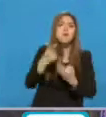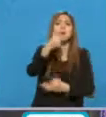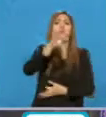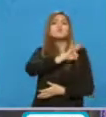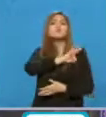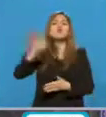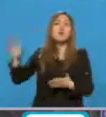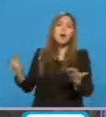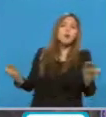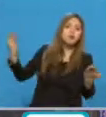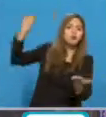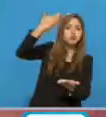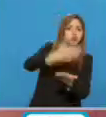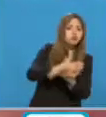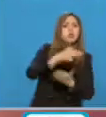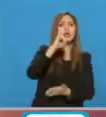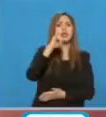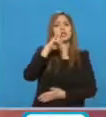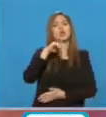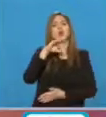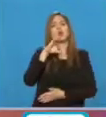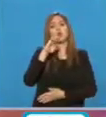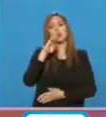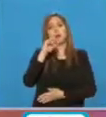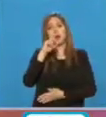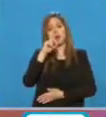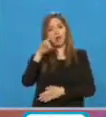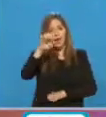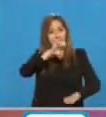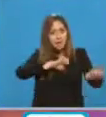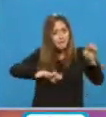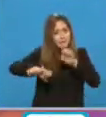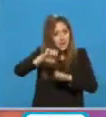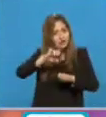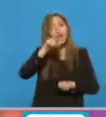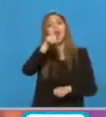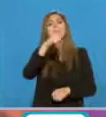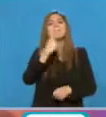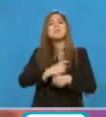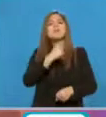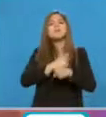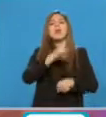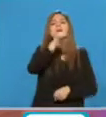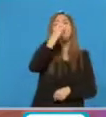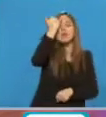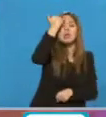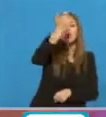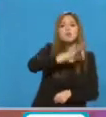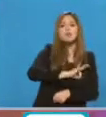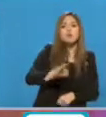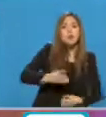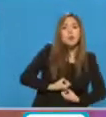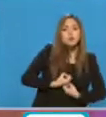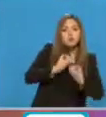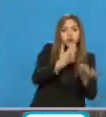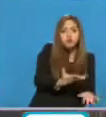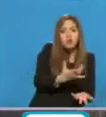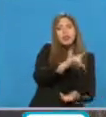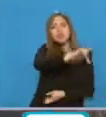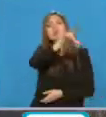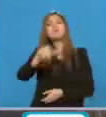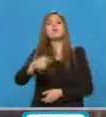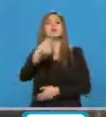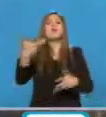llegar a la incubadora de empresas culturales desde la idea que tienen para hacer y salir con una